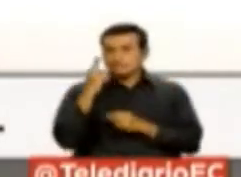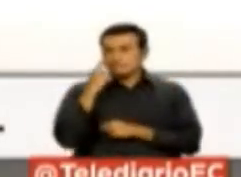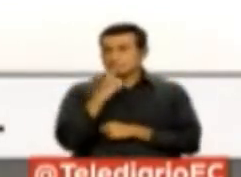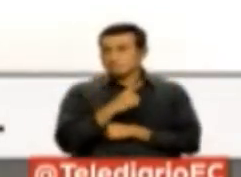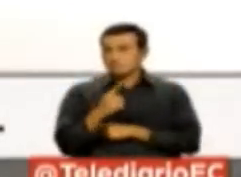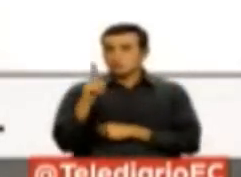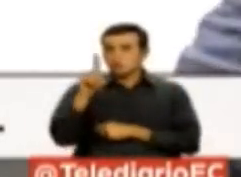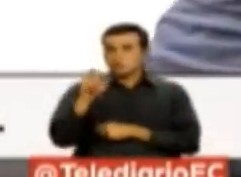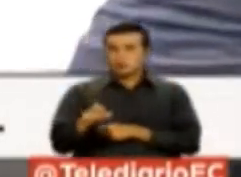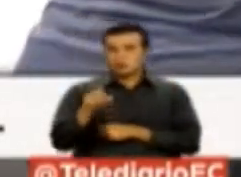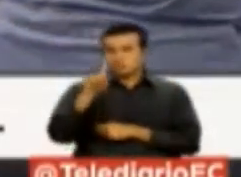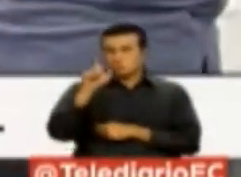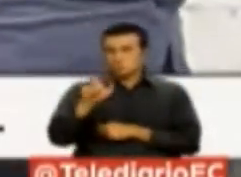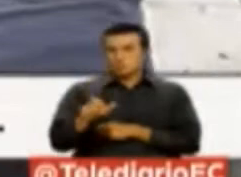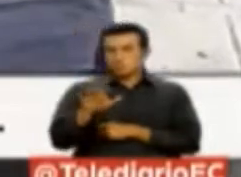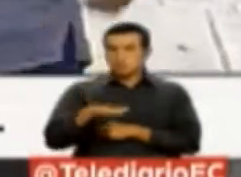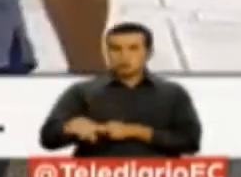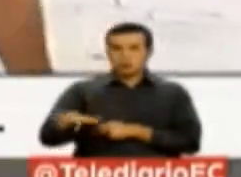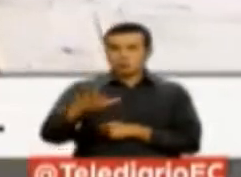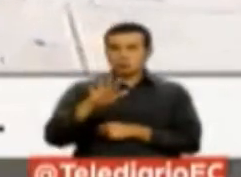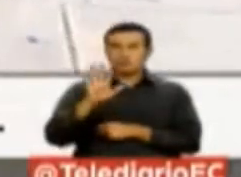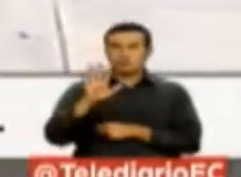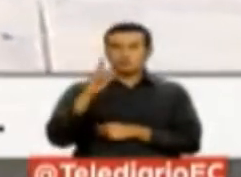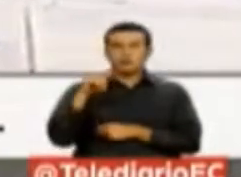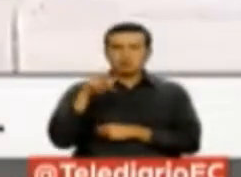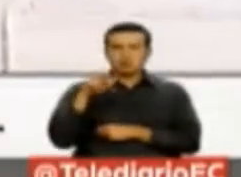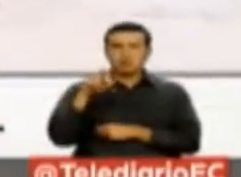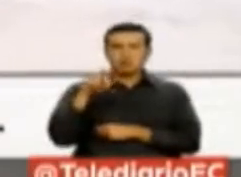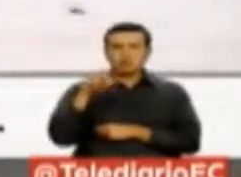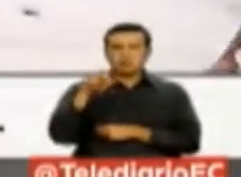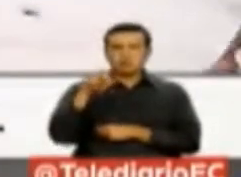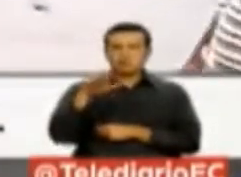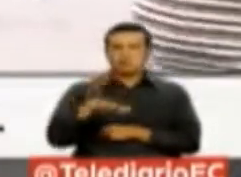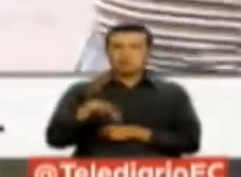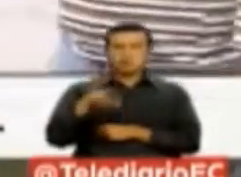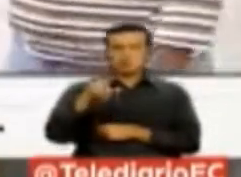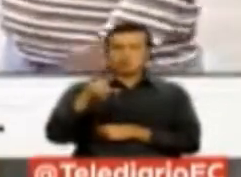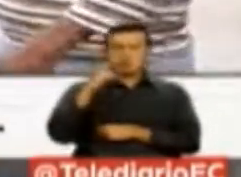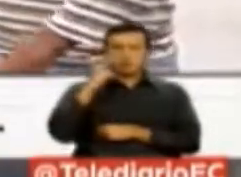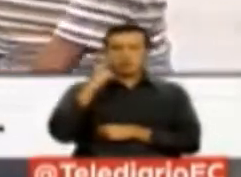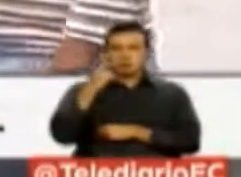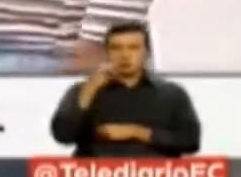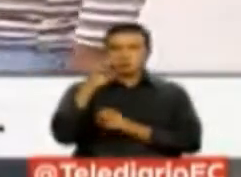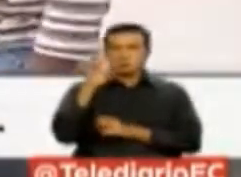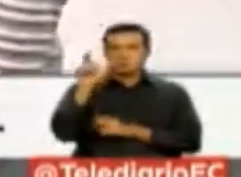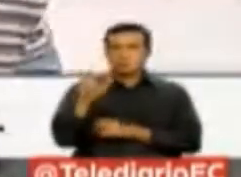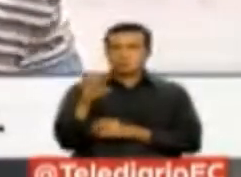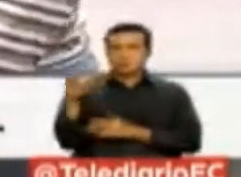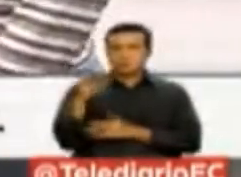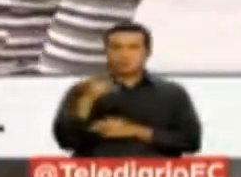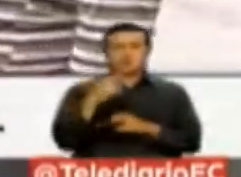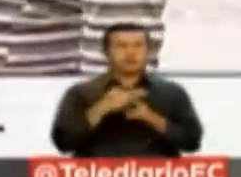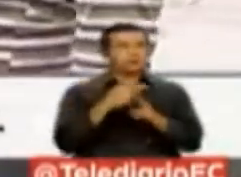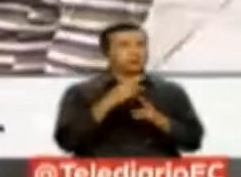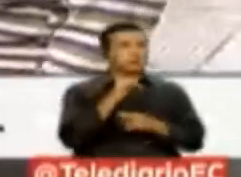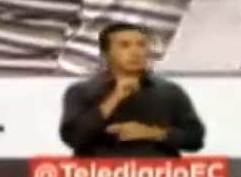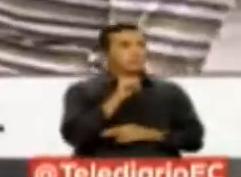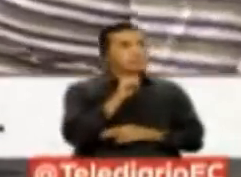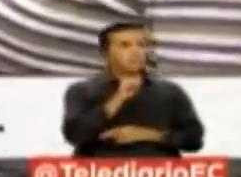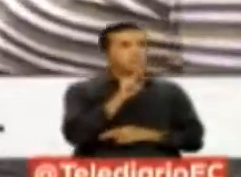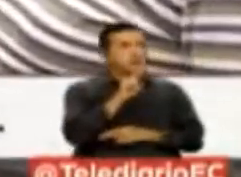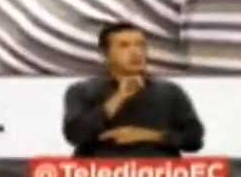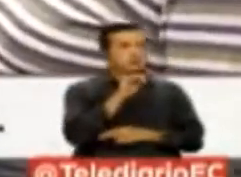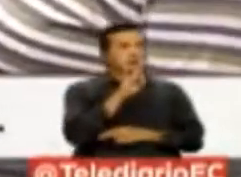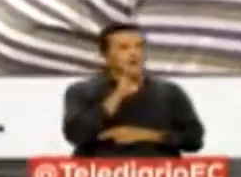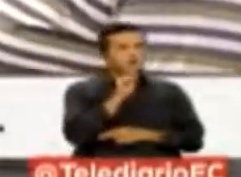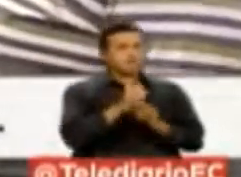moradoras de este sector que haya venido caminando ya algún tramo y podemos conversar con la señora maritza barres